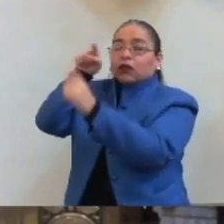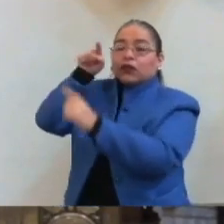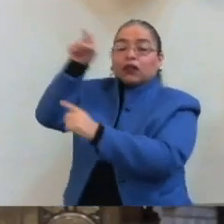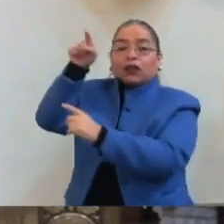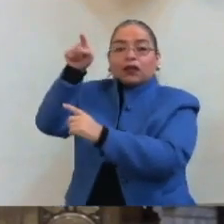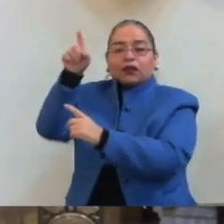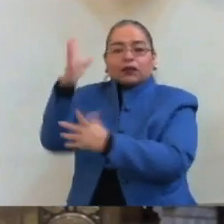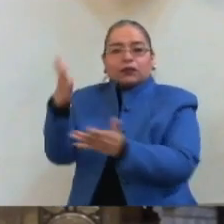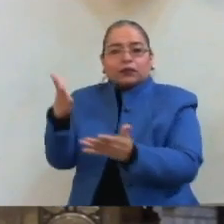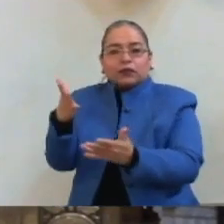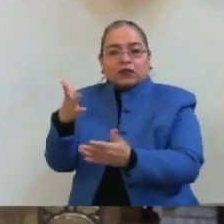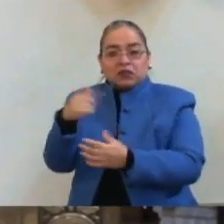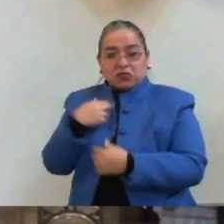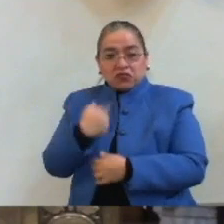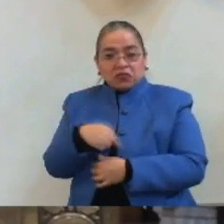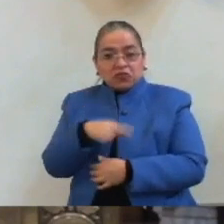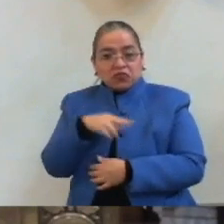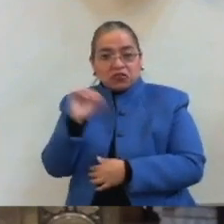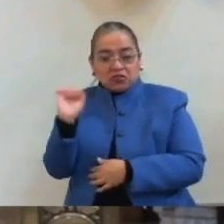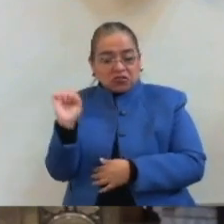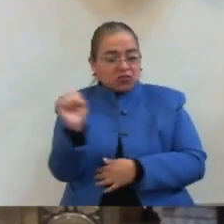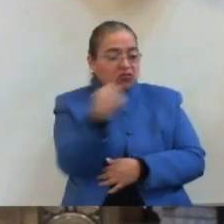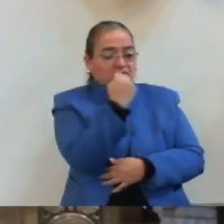no darle el espalda